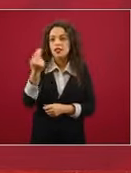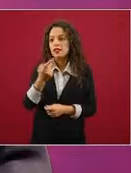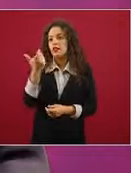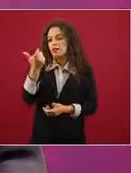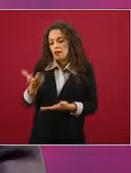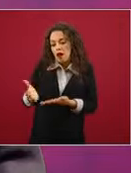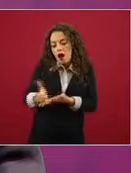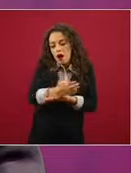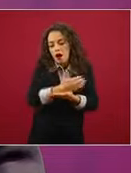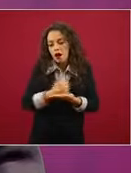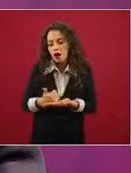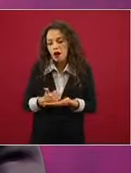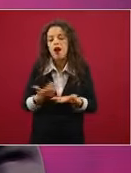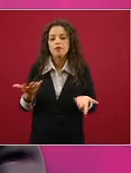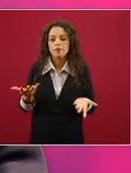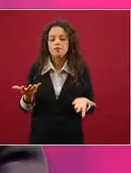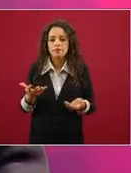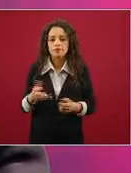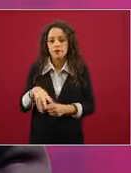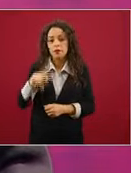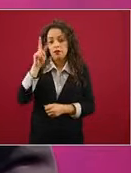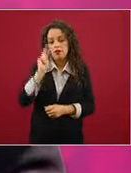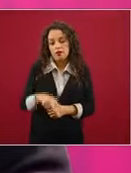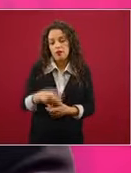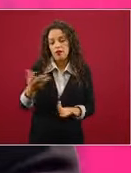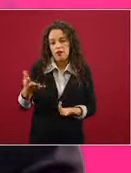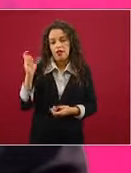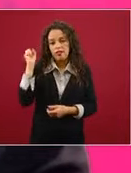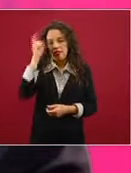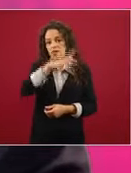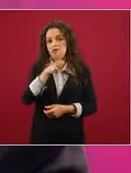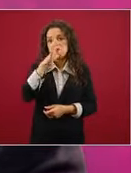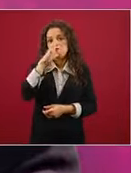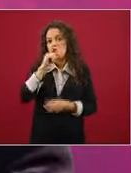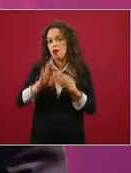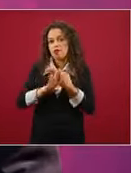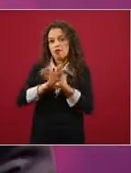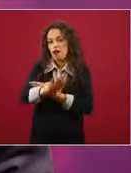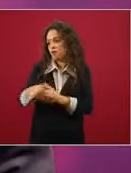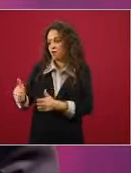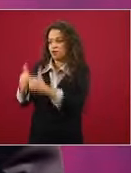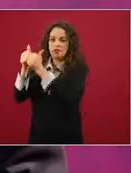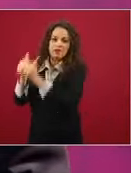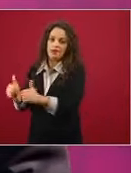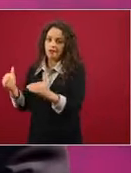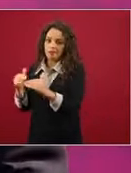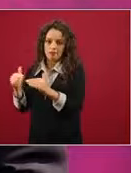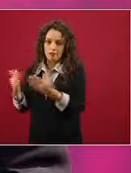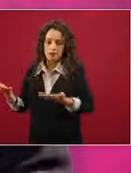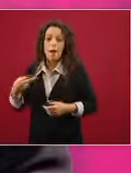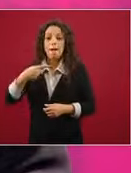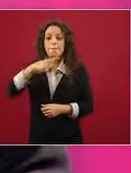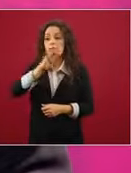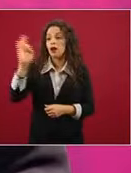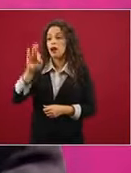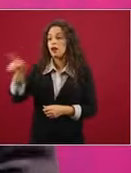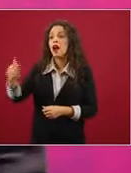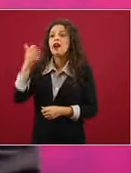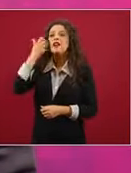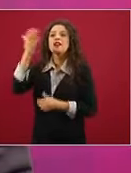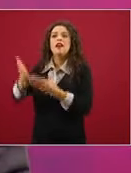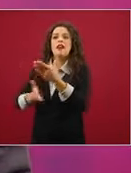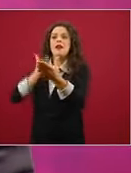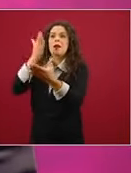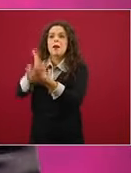sustento, pues es irremediable que salga. Pero quien quiere salir porque va a visitar a un amigo o amiga, o reunirse en grupo,